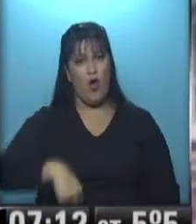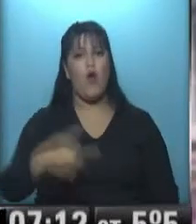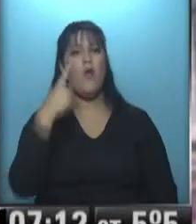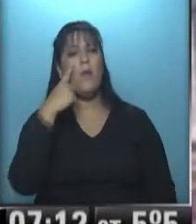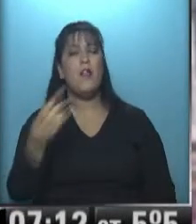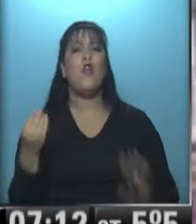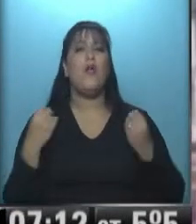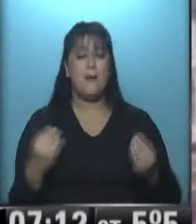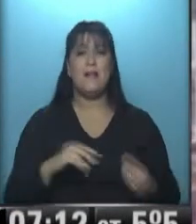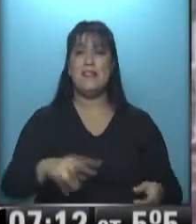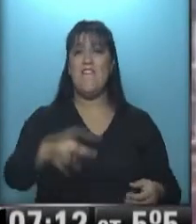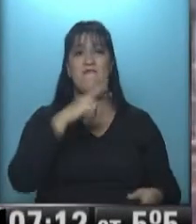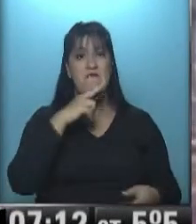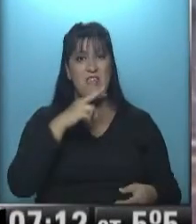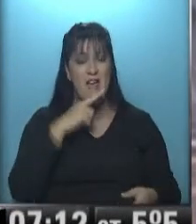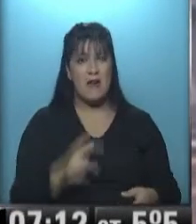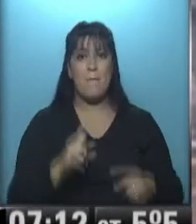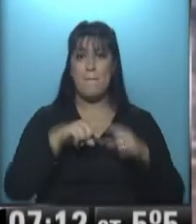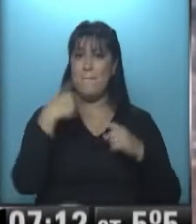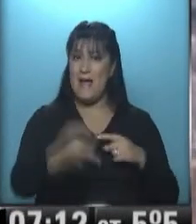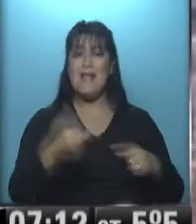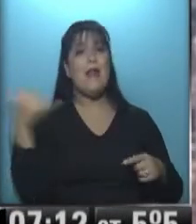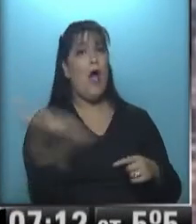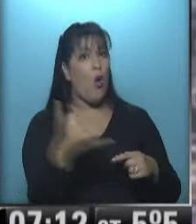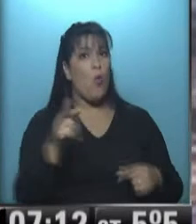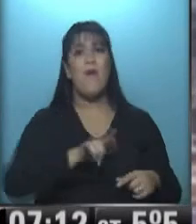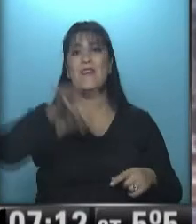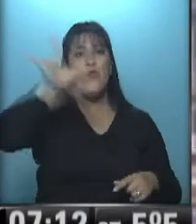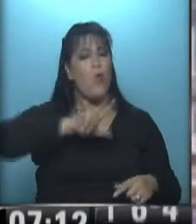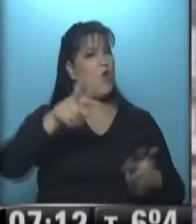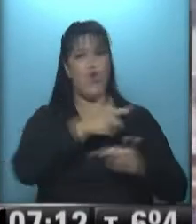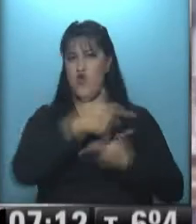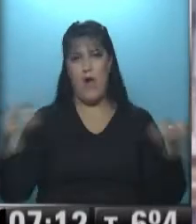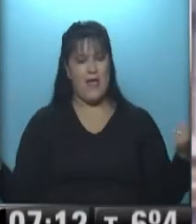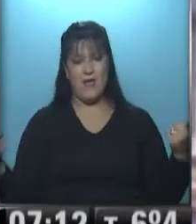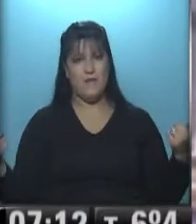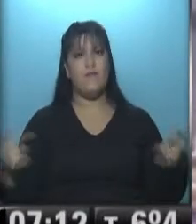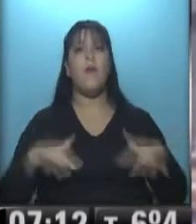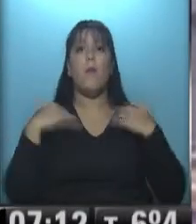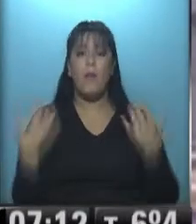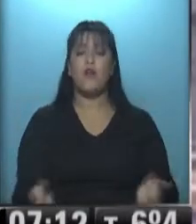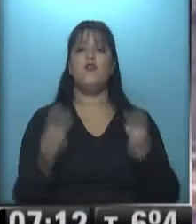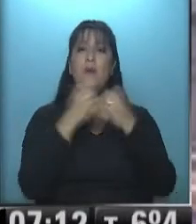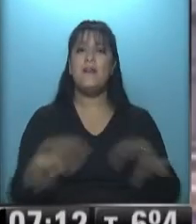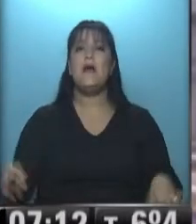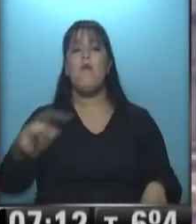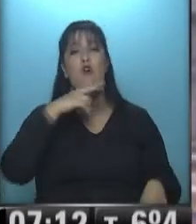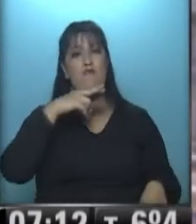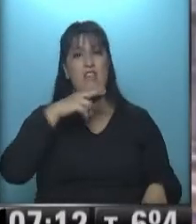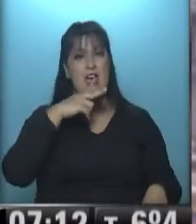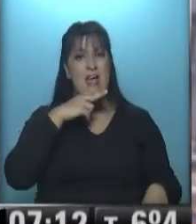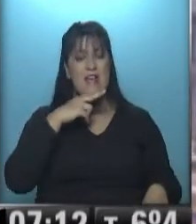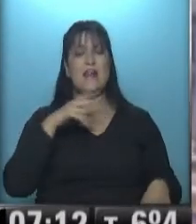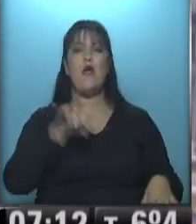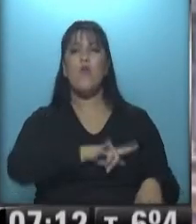la jornada del viernes, porque mañana jueves no habrá directamente vuelos. Por eso comenzamos con el vuelo que